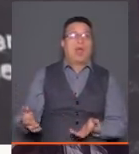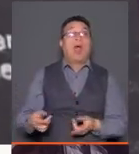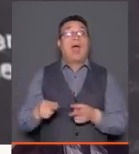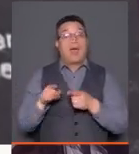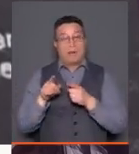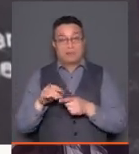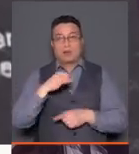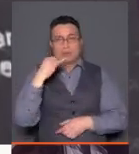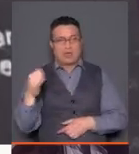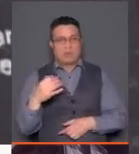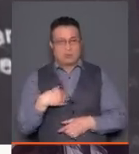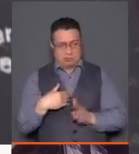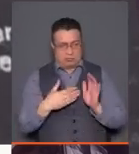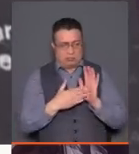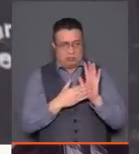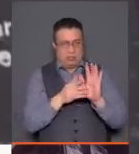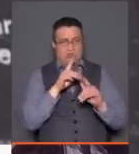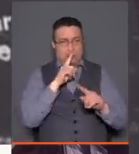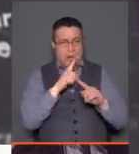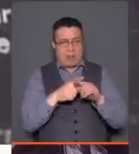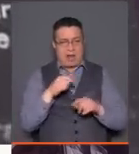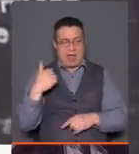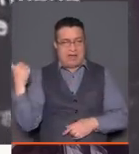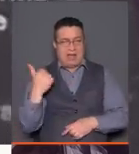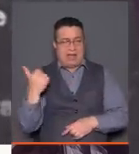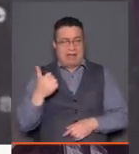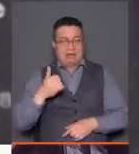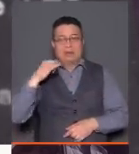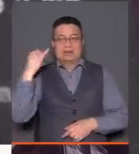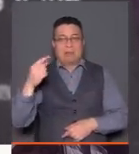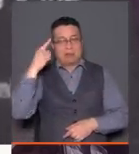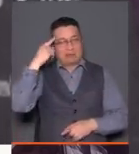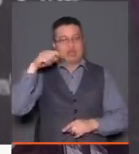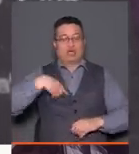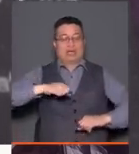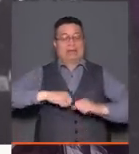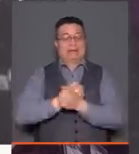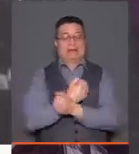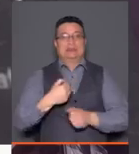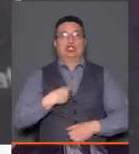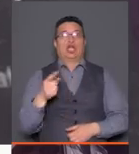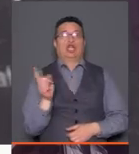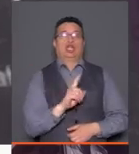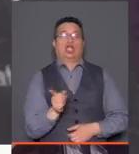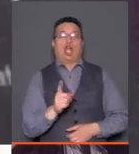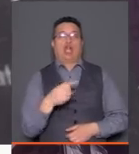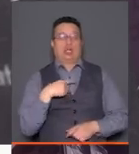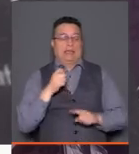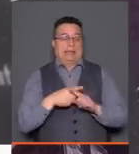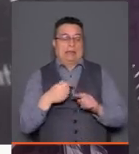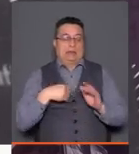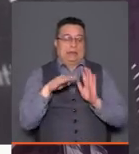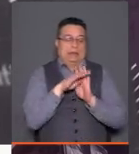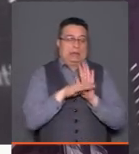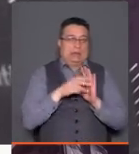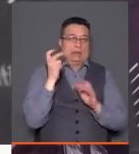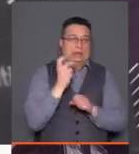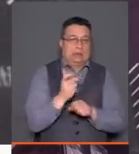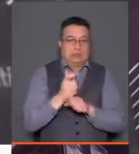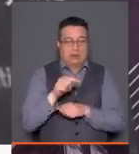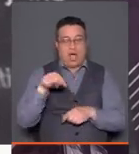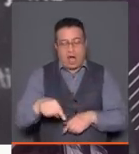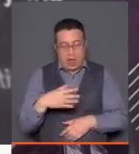identifiqué con el nombre de mi hermana todo esto con el propósito de no irme a la cárcel ya que tengo antecedentes ahora me siento